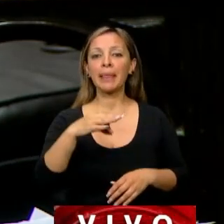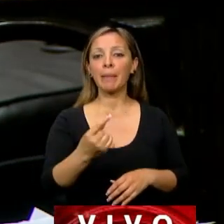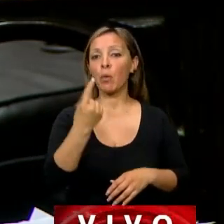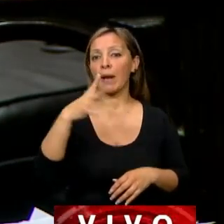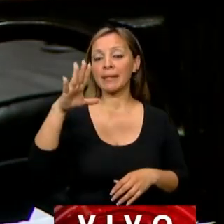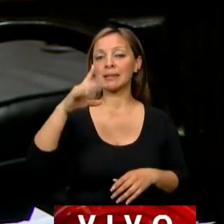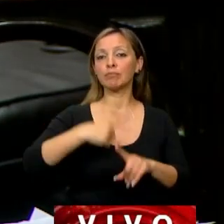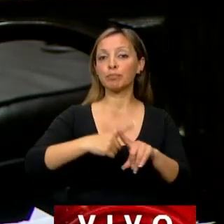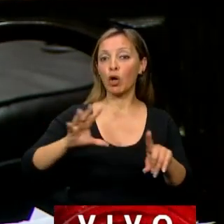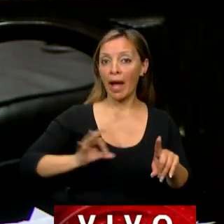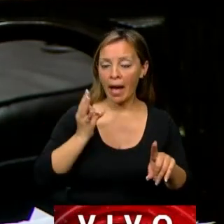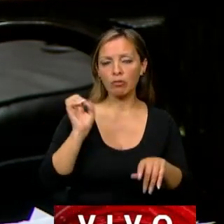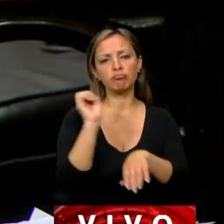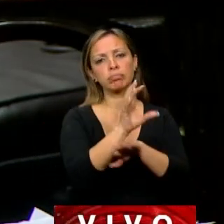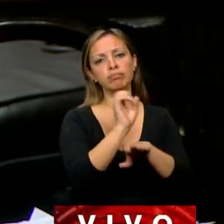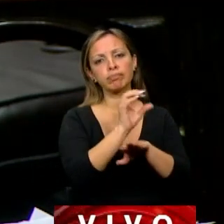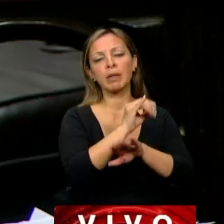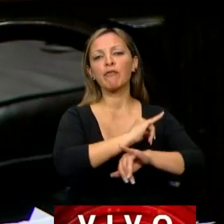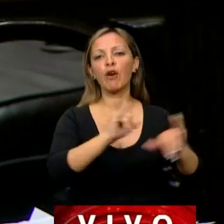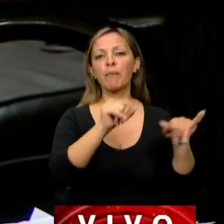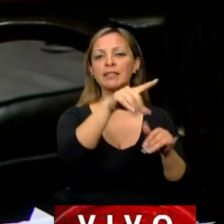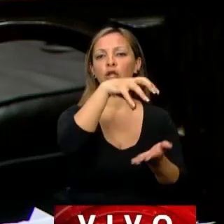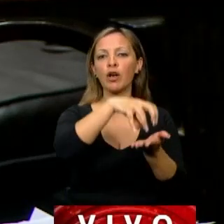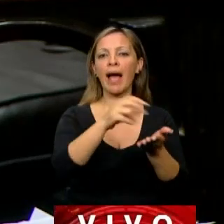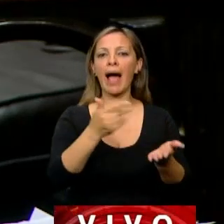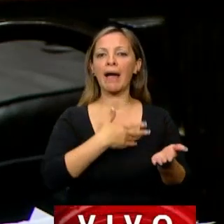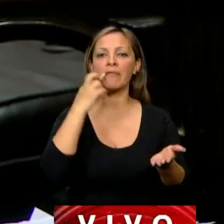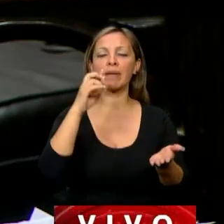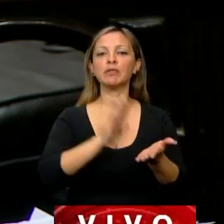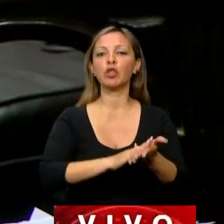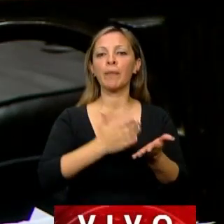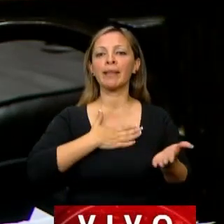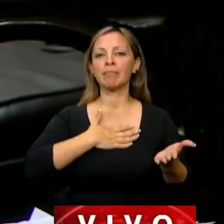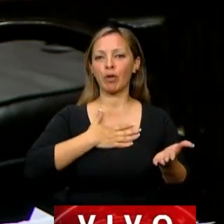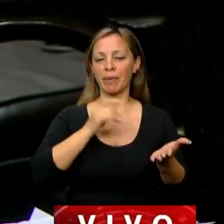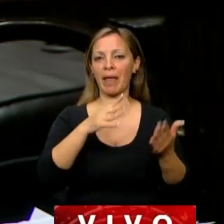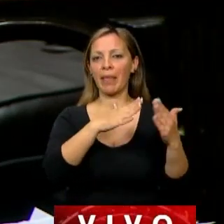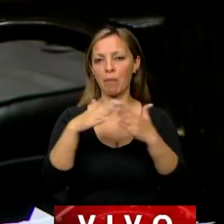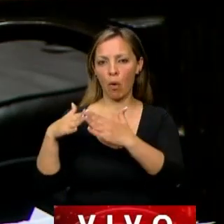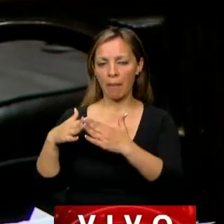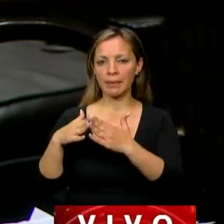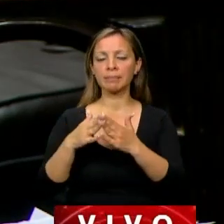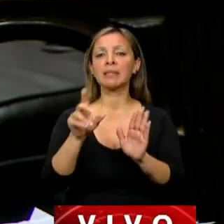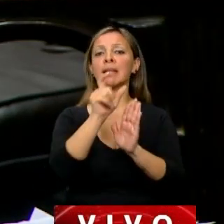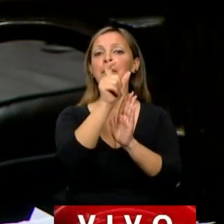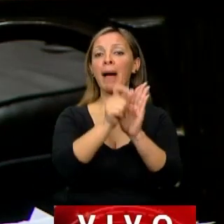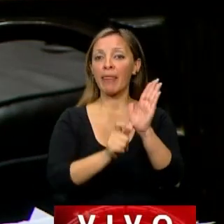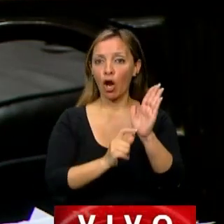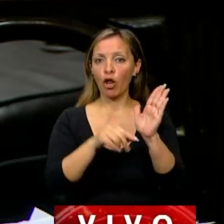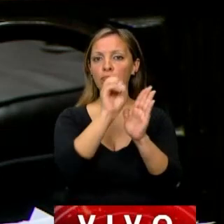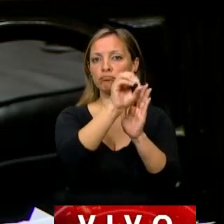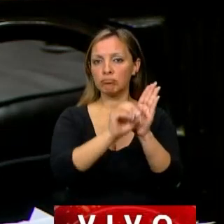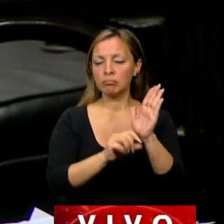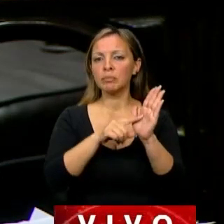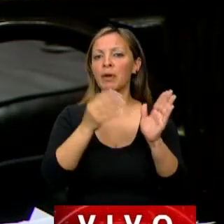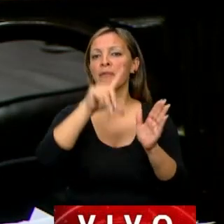afip información sobre la titularidad de inmuebles fortalecimiento del padrón federal a través de la adhesión